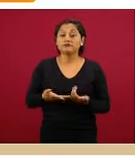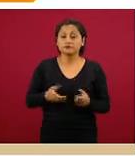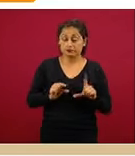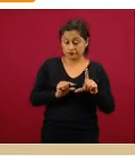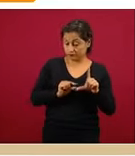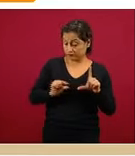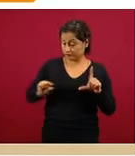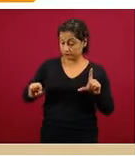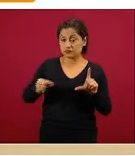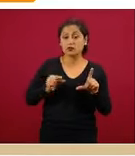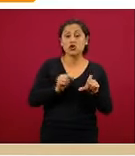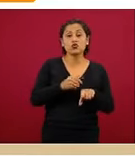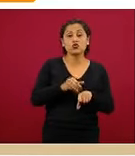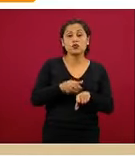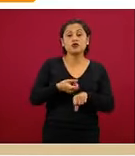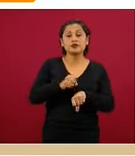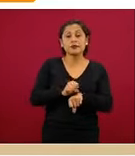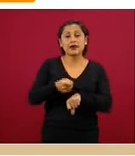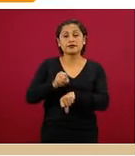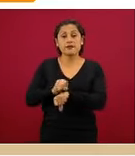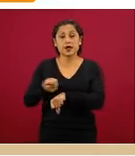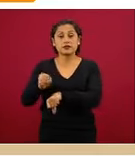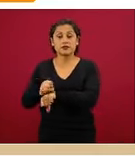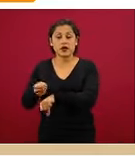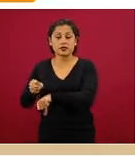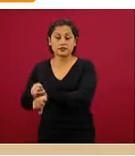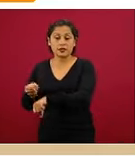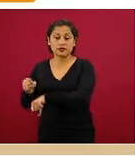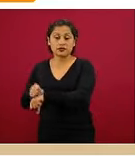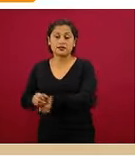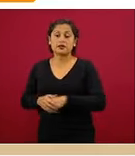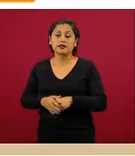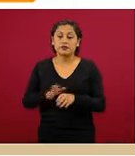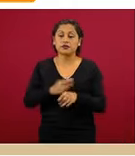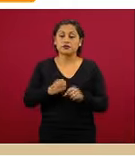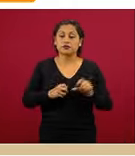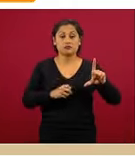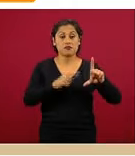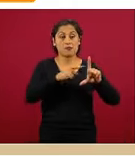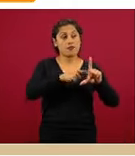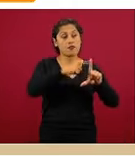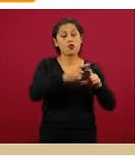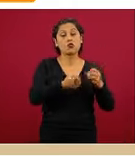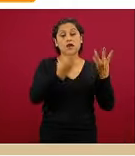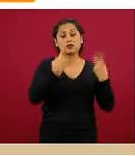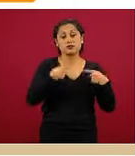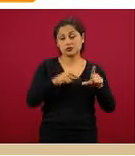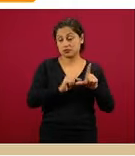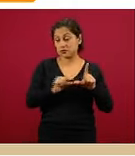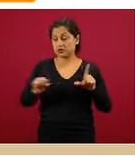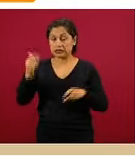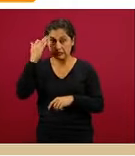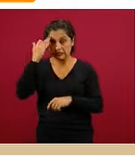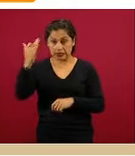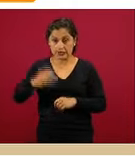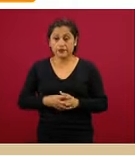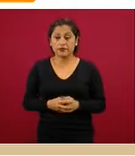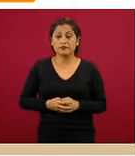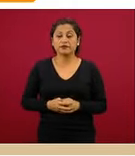que están ilustradas aquí. De modo que este es el tiempo y esta es la cantidad de eventos. Y lo que vemos es 3 secciones